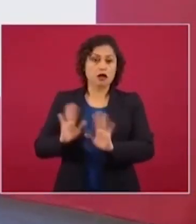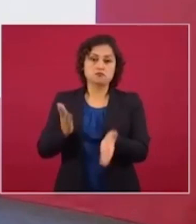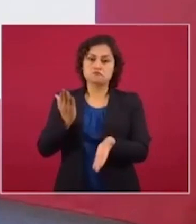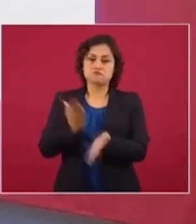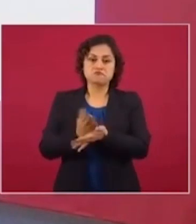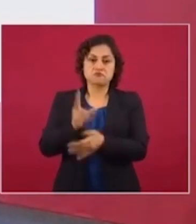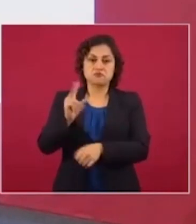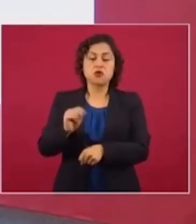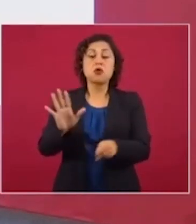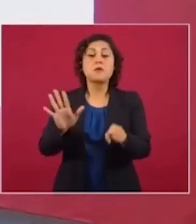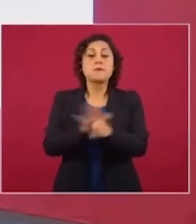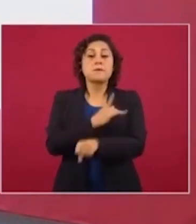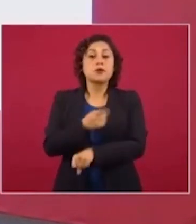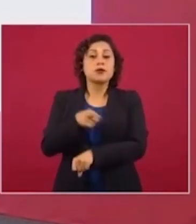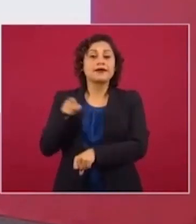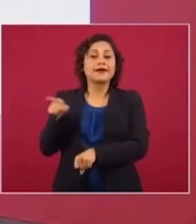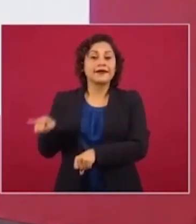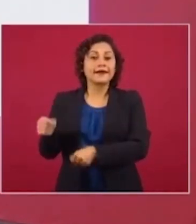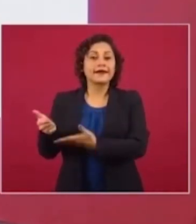ayudando